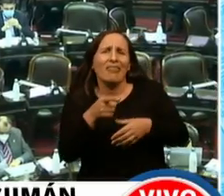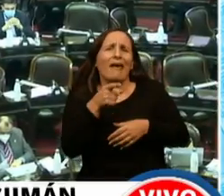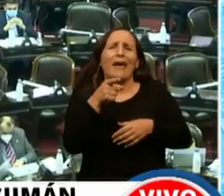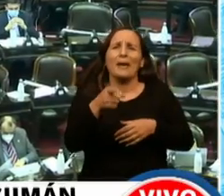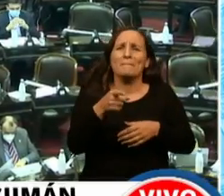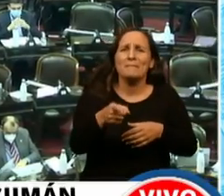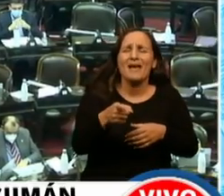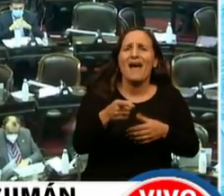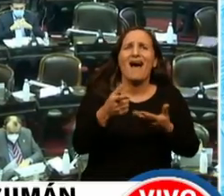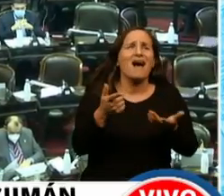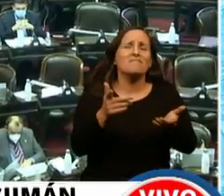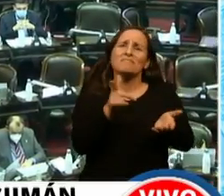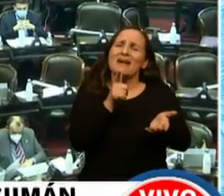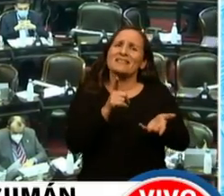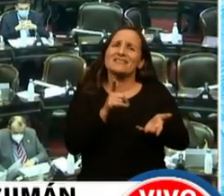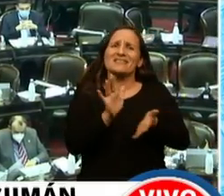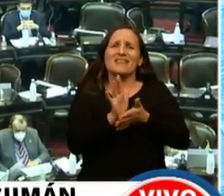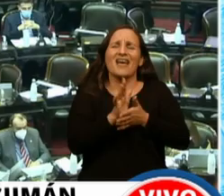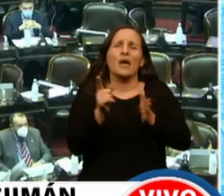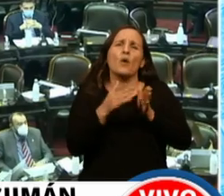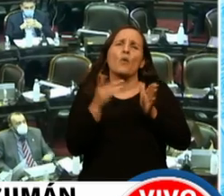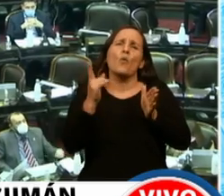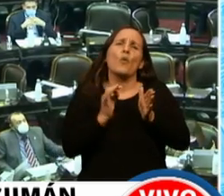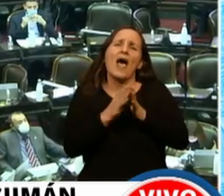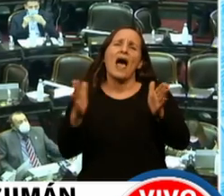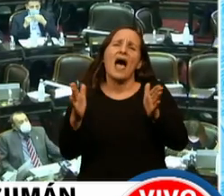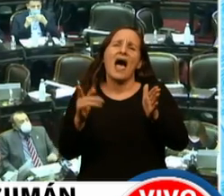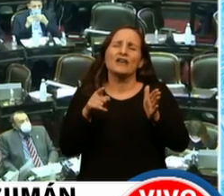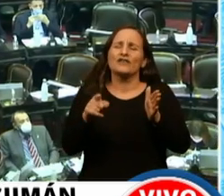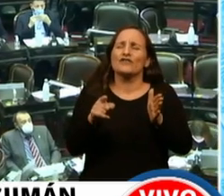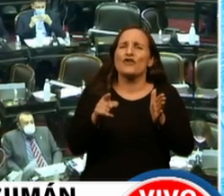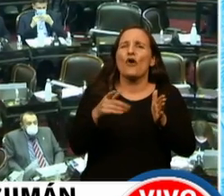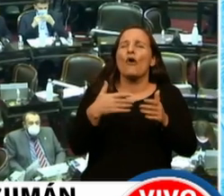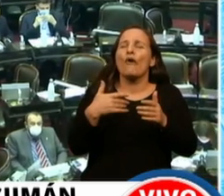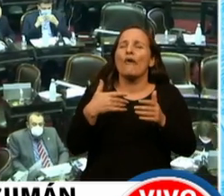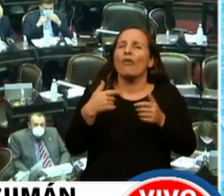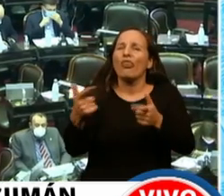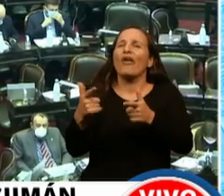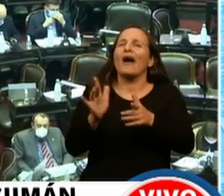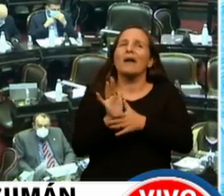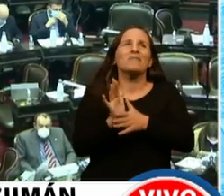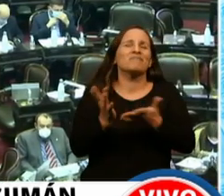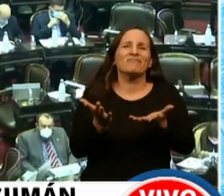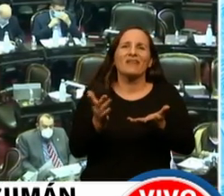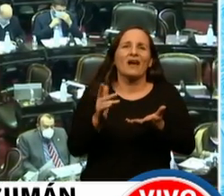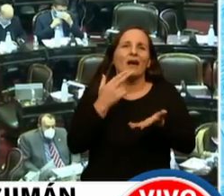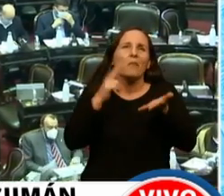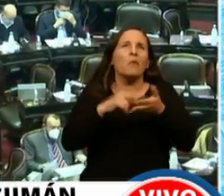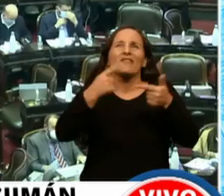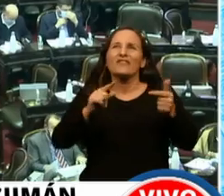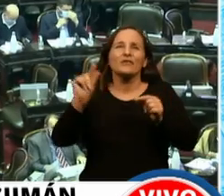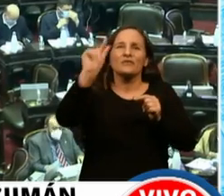garantizar impunidad aunque sea durante un año al momento de distribuir o de disponer de recursos tributarios